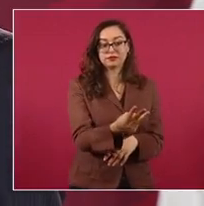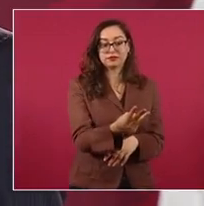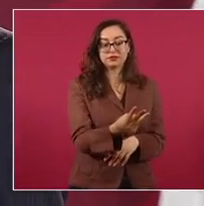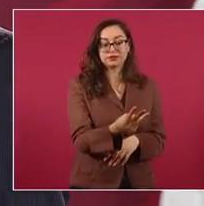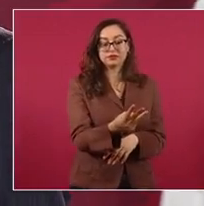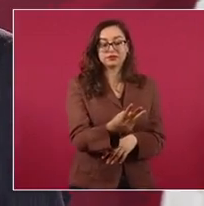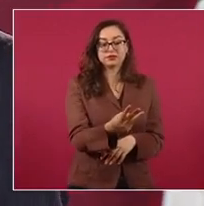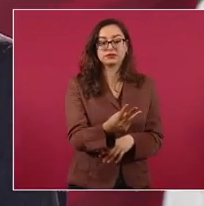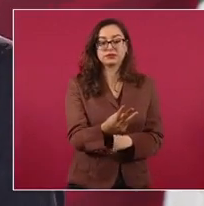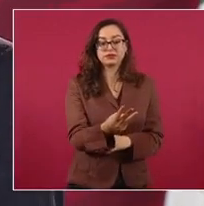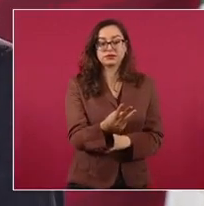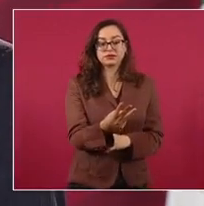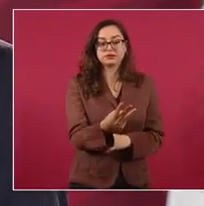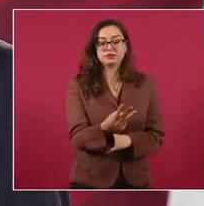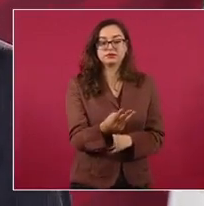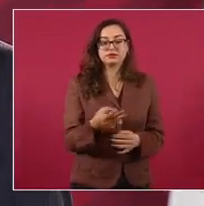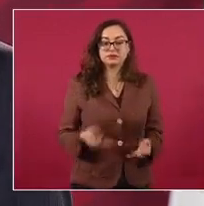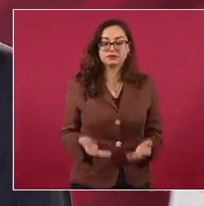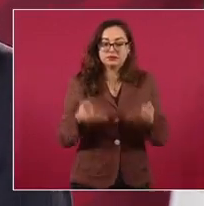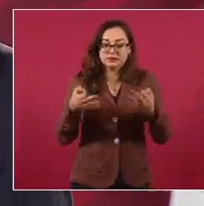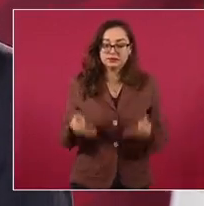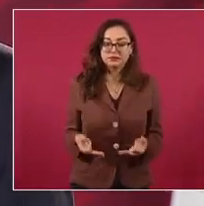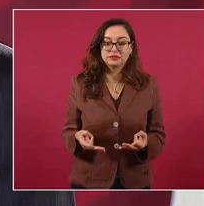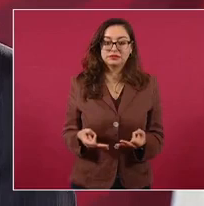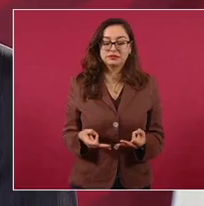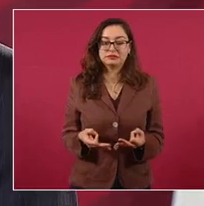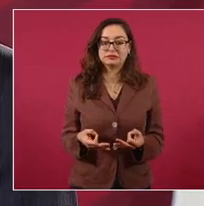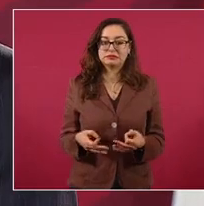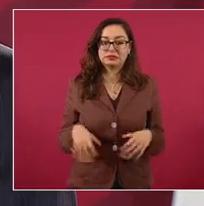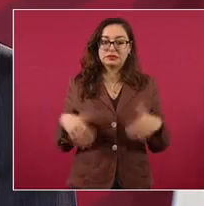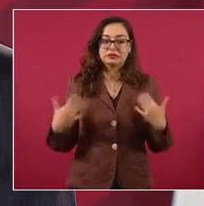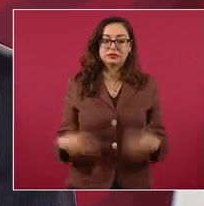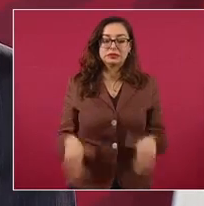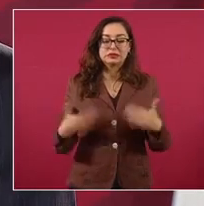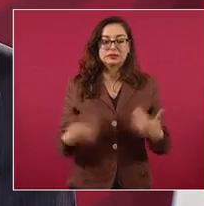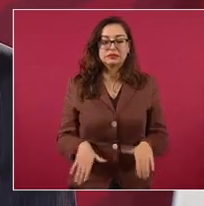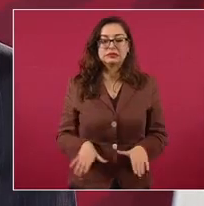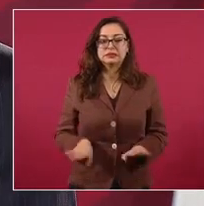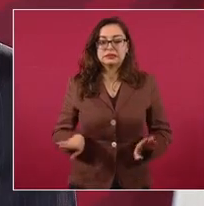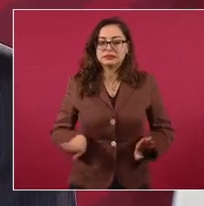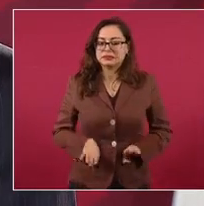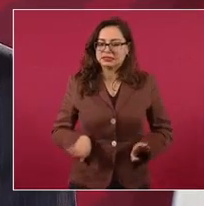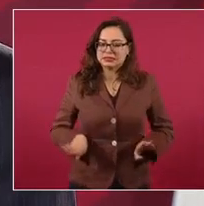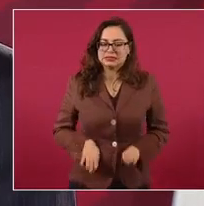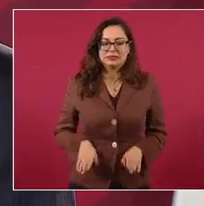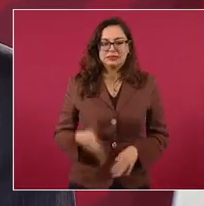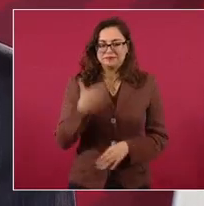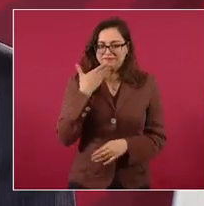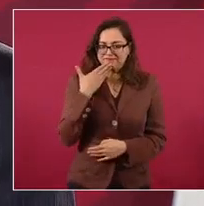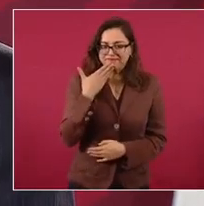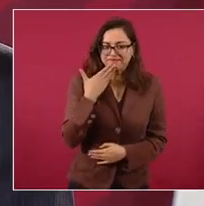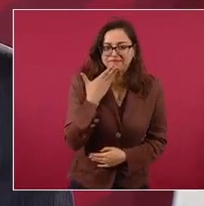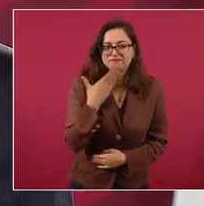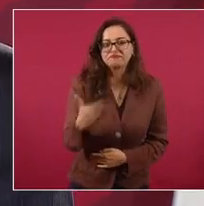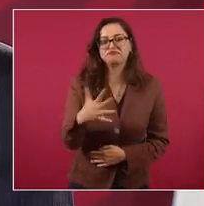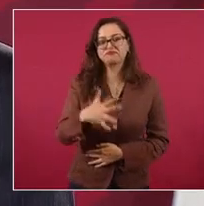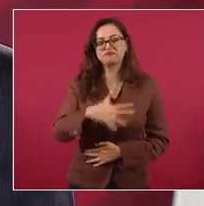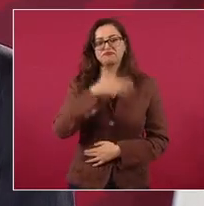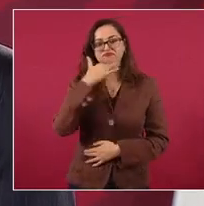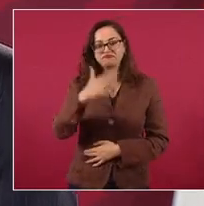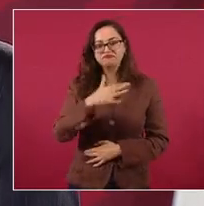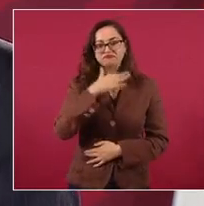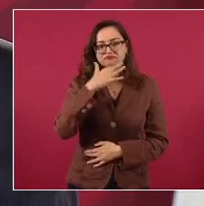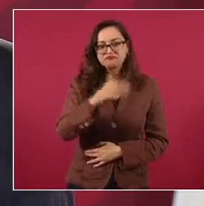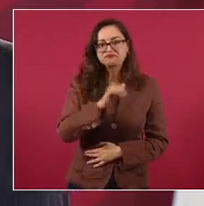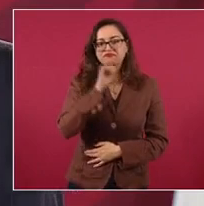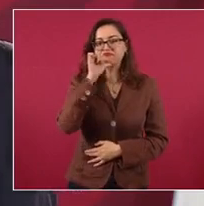más rectos, revolucionarios, incorruptibles. Ya estaban